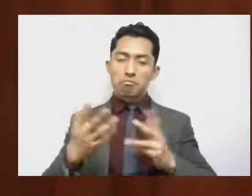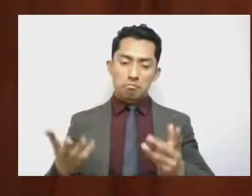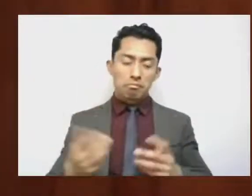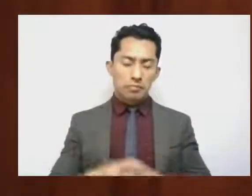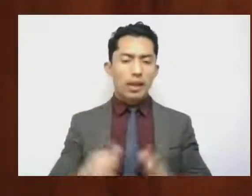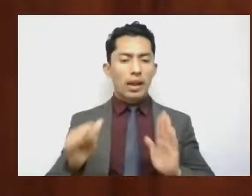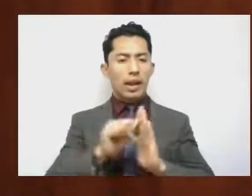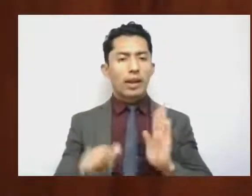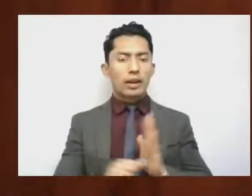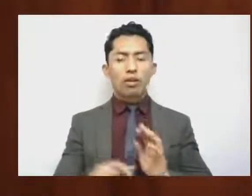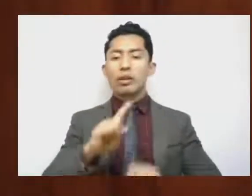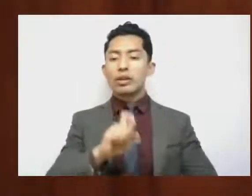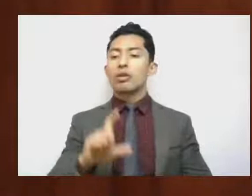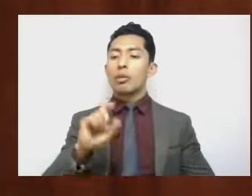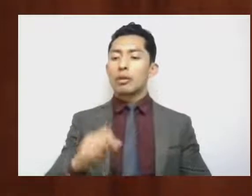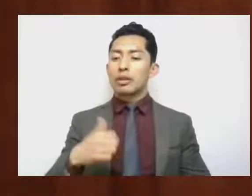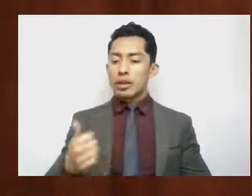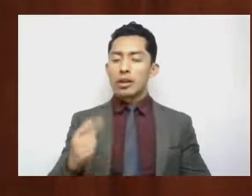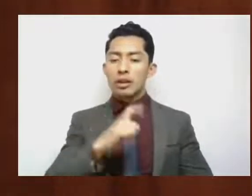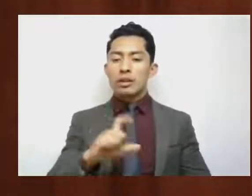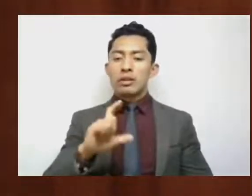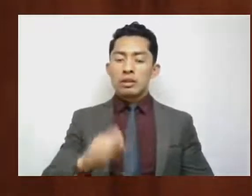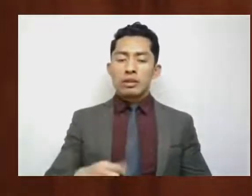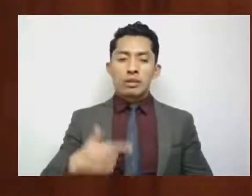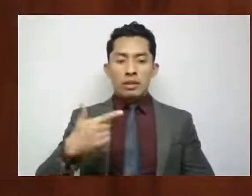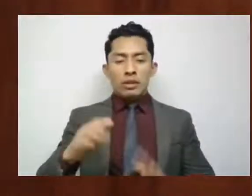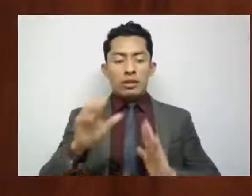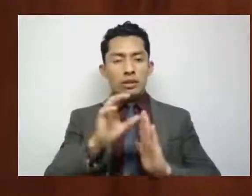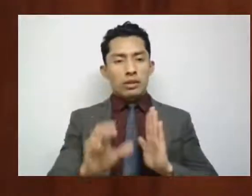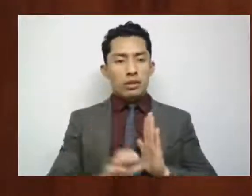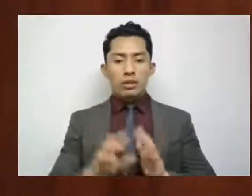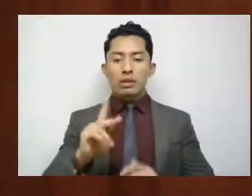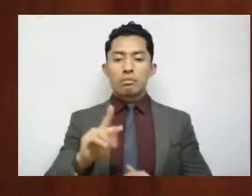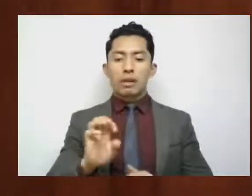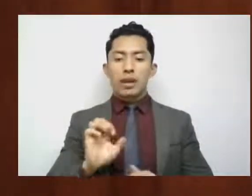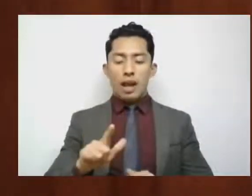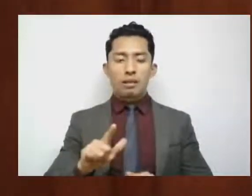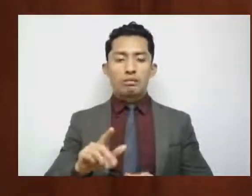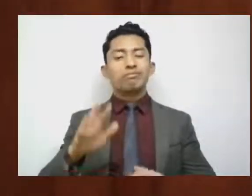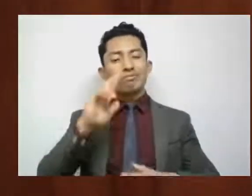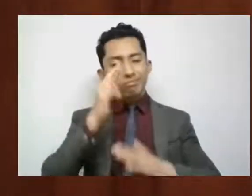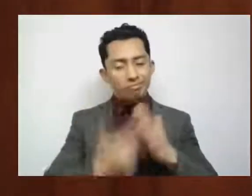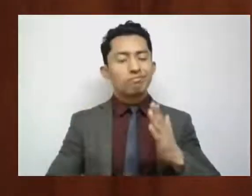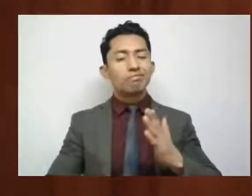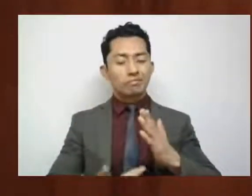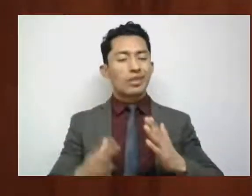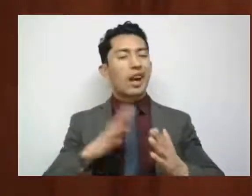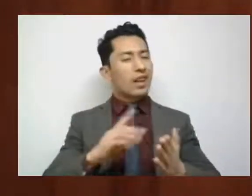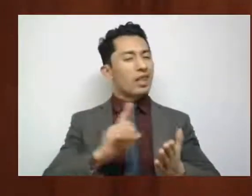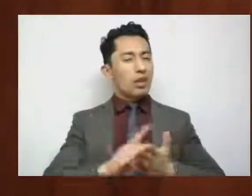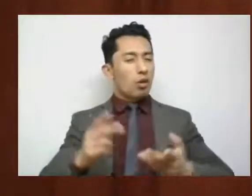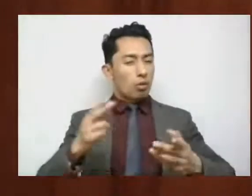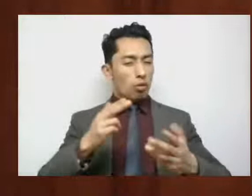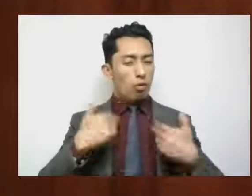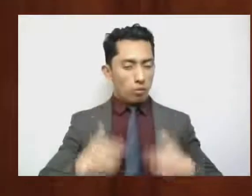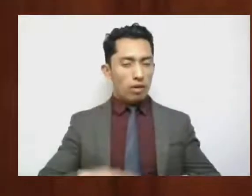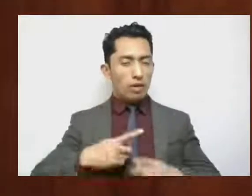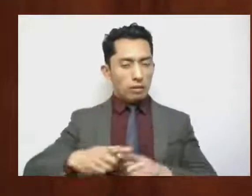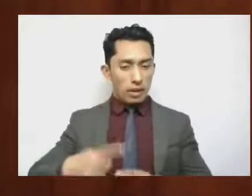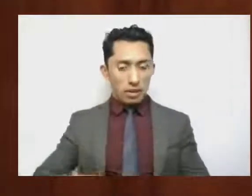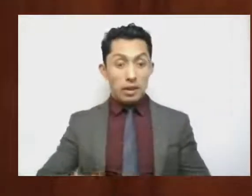artículos 126 y 127 de nuestro Código Penal violan más derechos de los que según estos